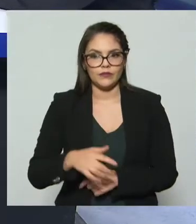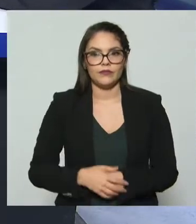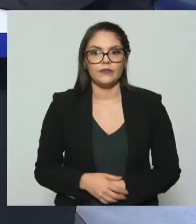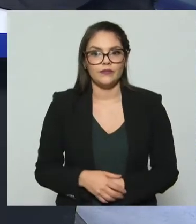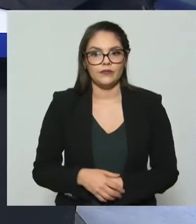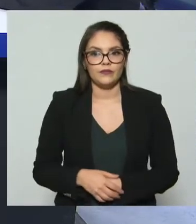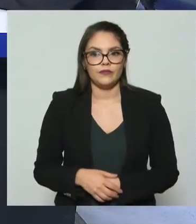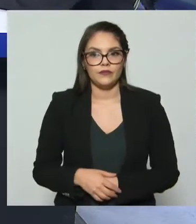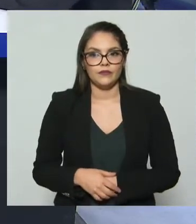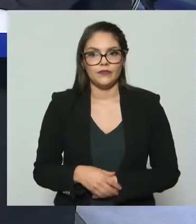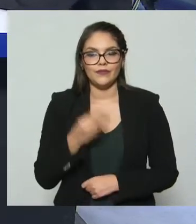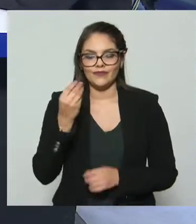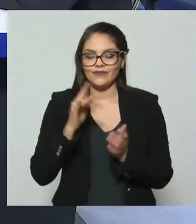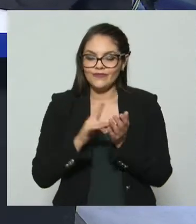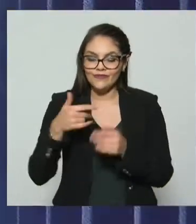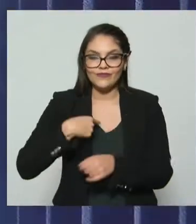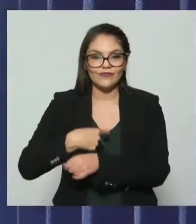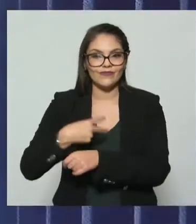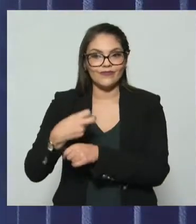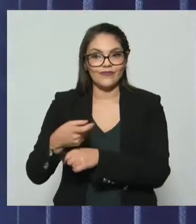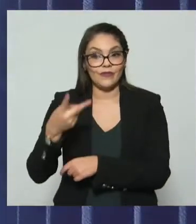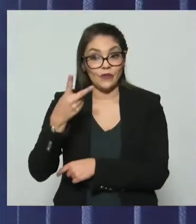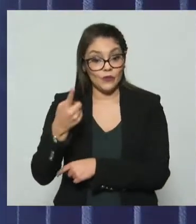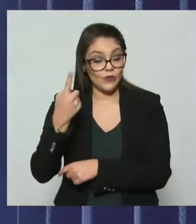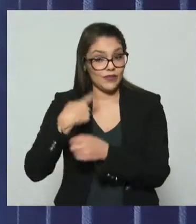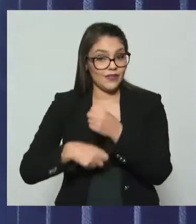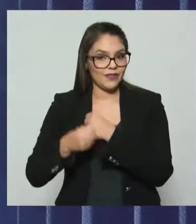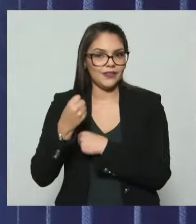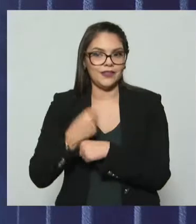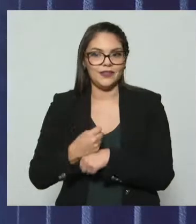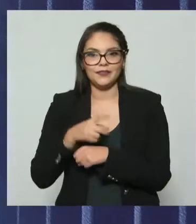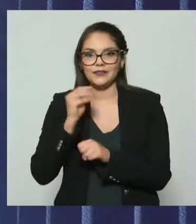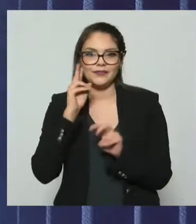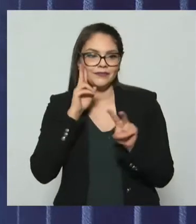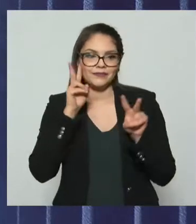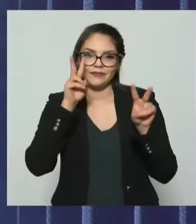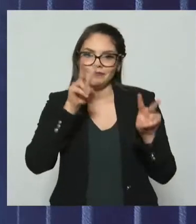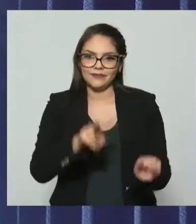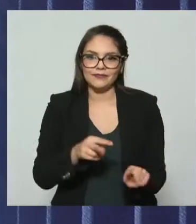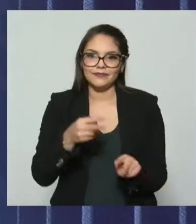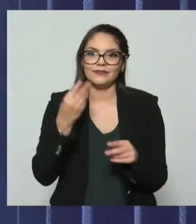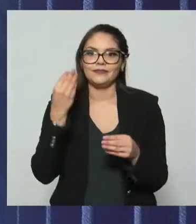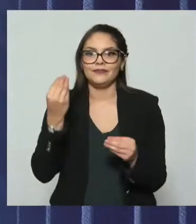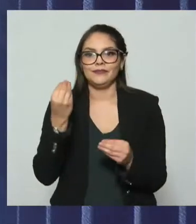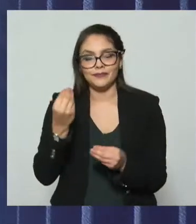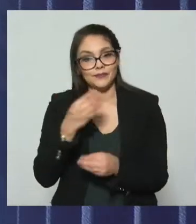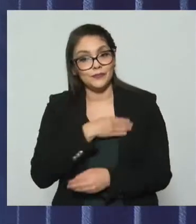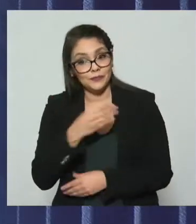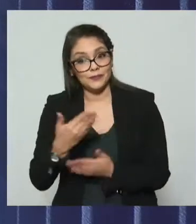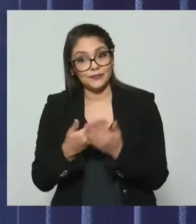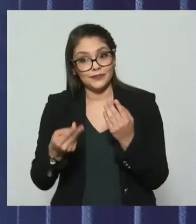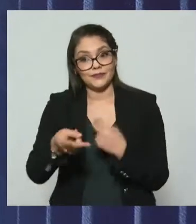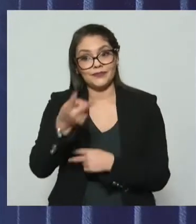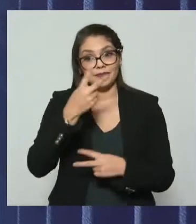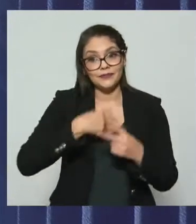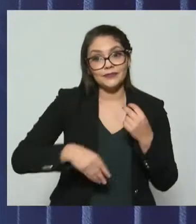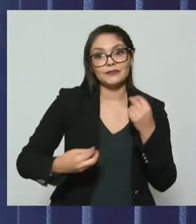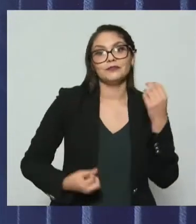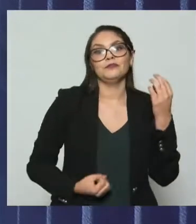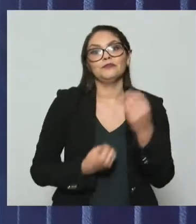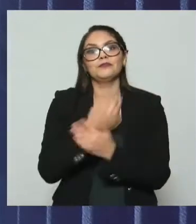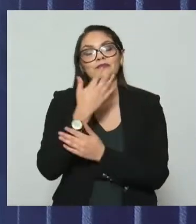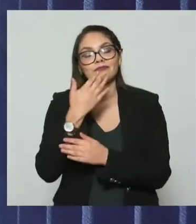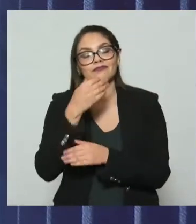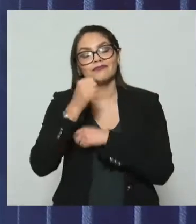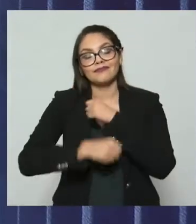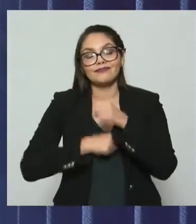por la invitación de nuevo. Pues a ambos no los veo desde el año pasado. Qué bueno que ya están con nosotros ahora en esta nueva etapa, en este nuevo año 2020,